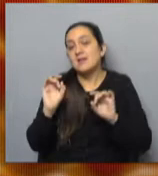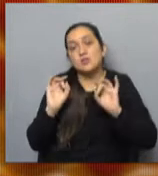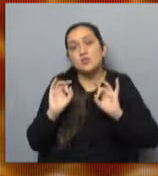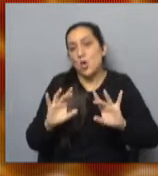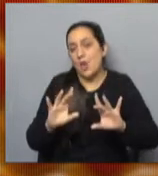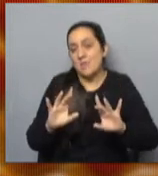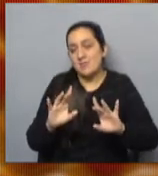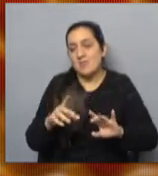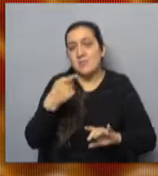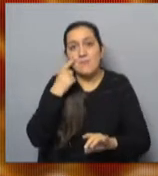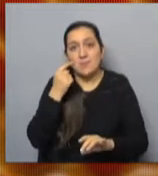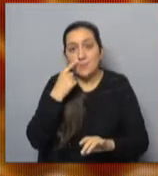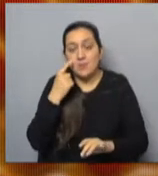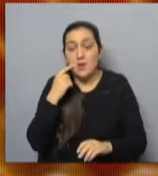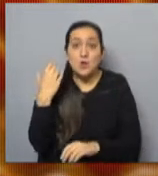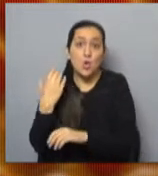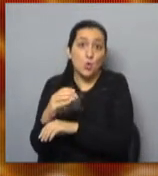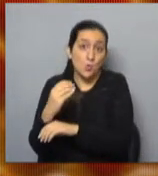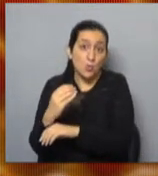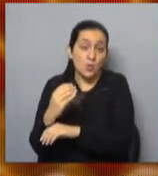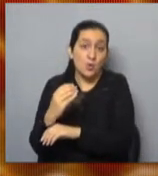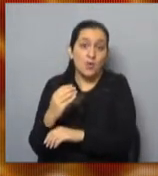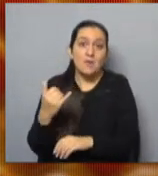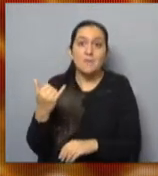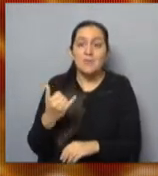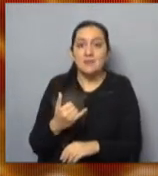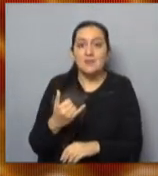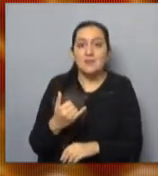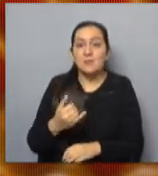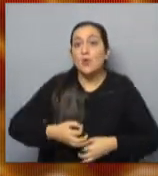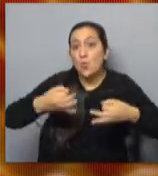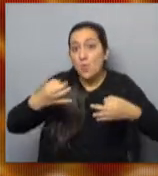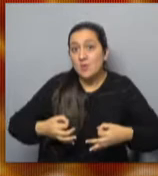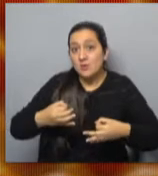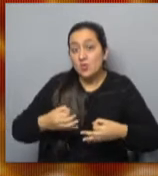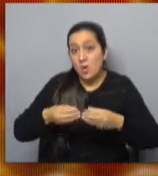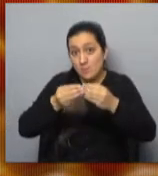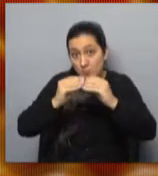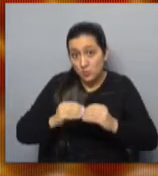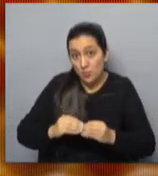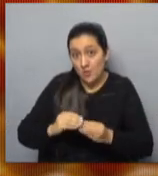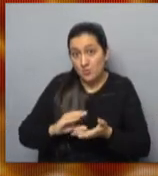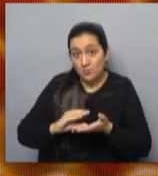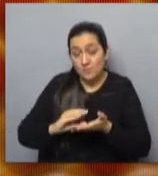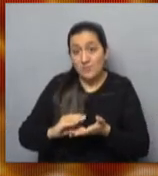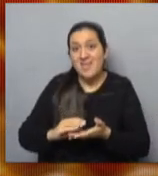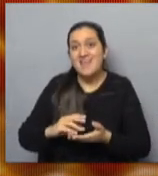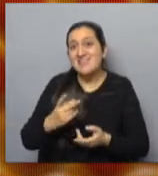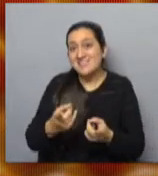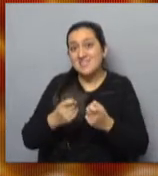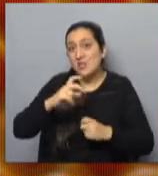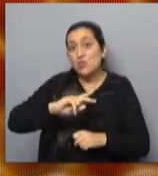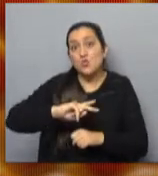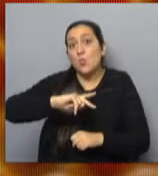masculina y los clubes para para tener o sea para cumplir con el presupuesto necesitan duplicar